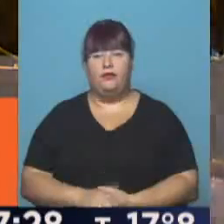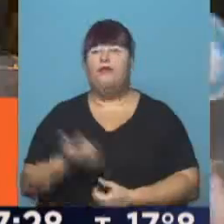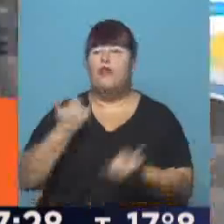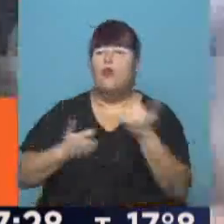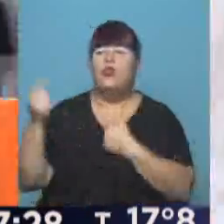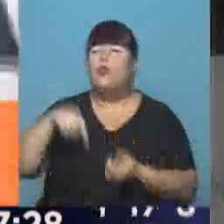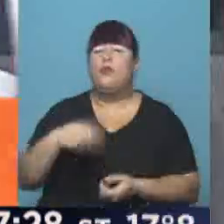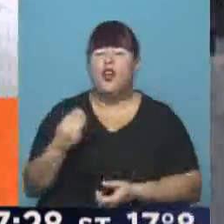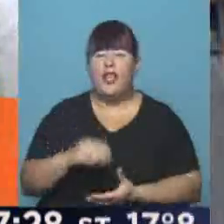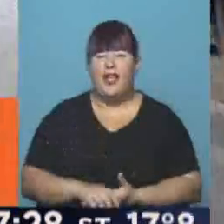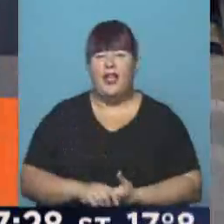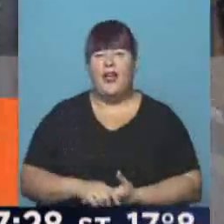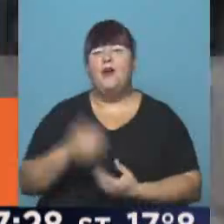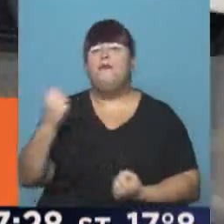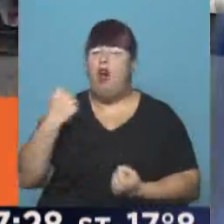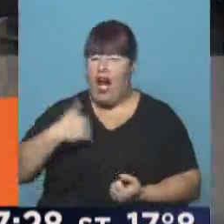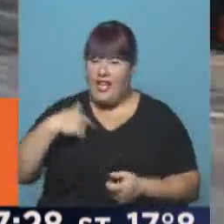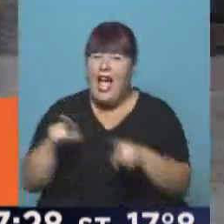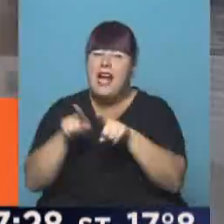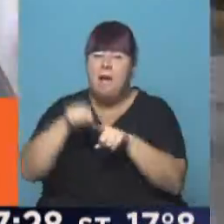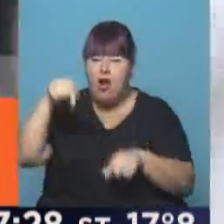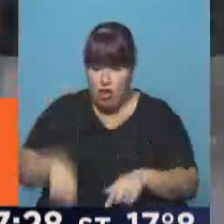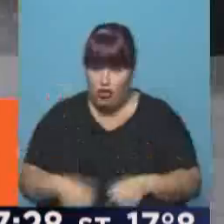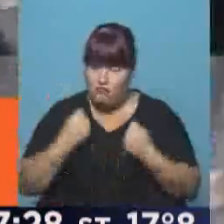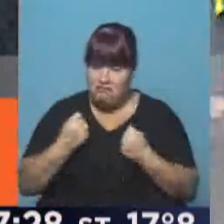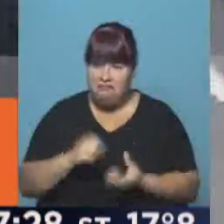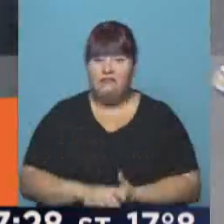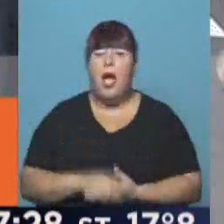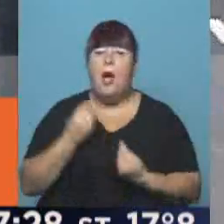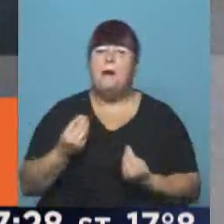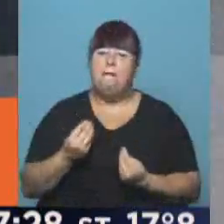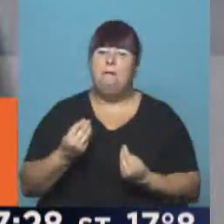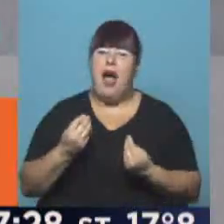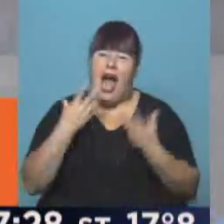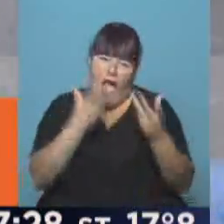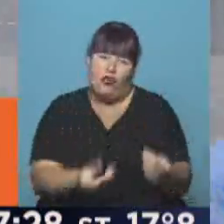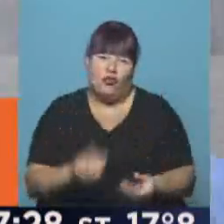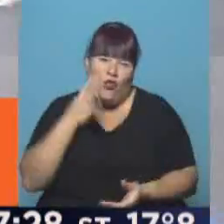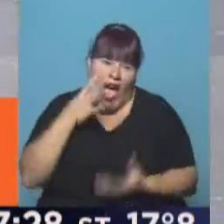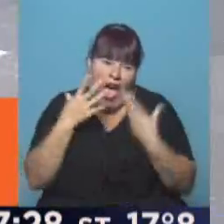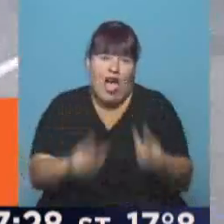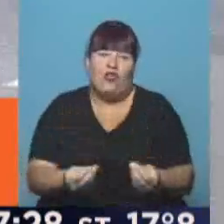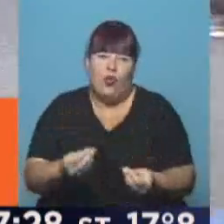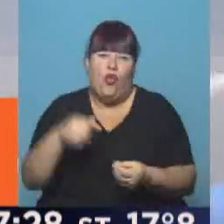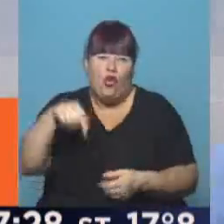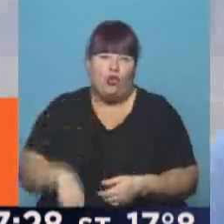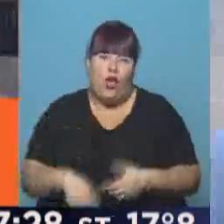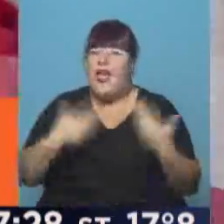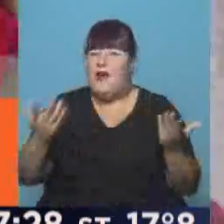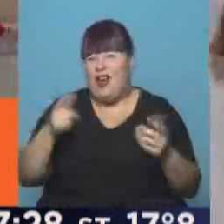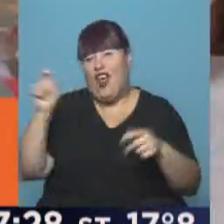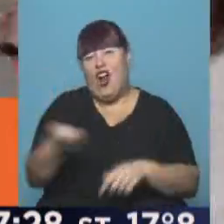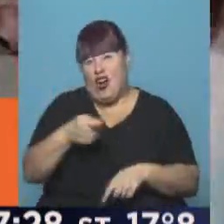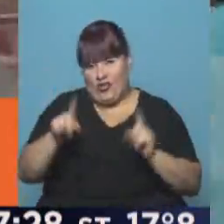Contame, ¿por qué viniste? Por el país, loco, por los hermanos del sur, para que a dar una mano. Ahora la mano con el sur, y bueno, hay